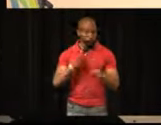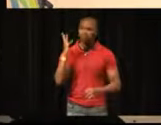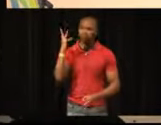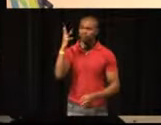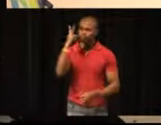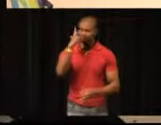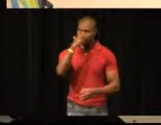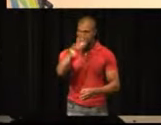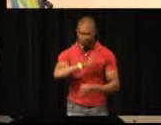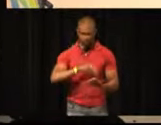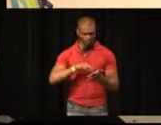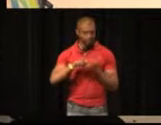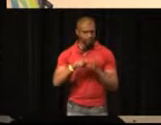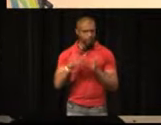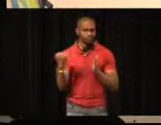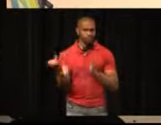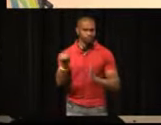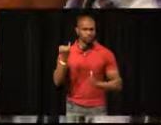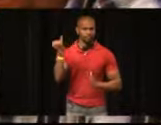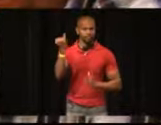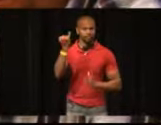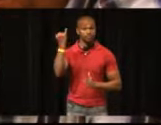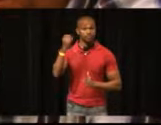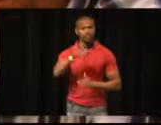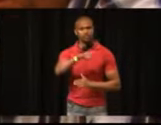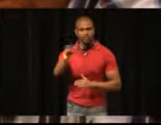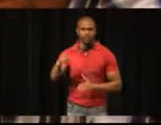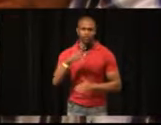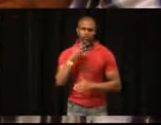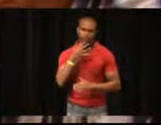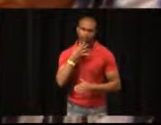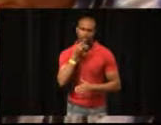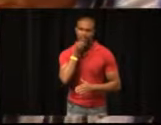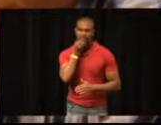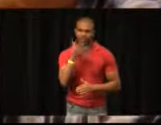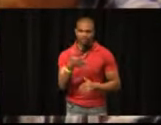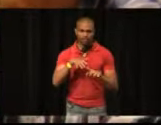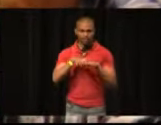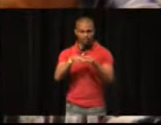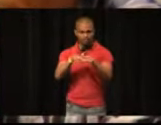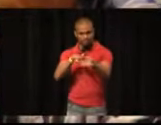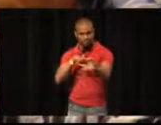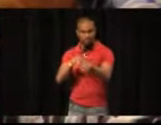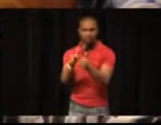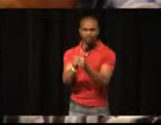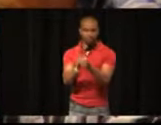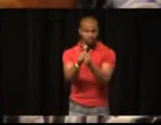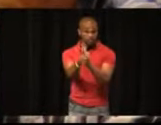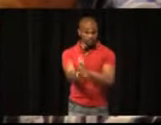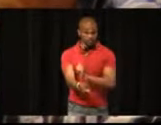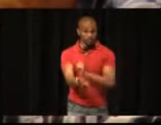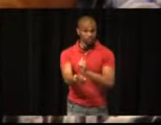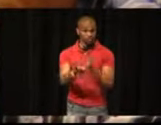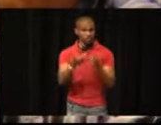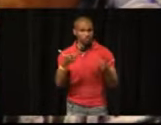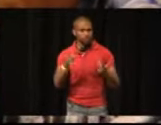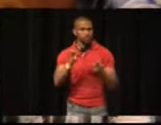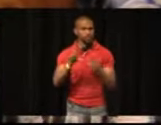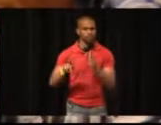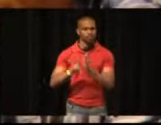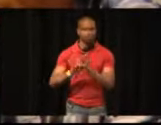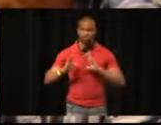con un proyecto muy significativo y que muchos de ustedes lo conocen muy bien, que es la Caravana del Deporte, que era para hacer algo